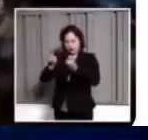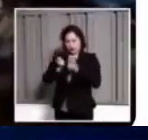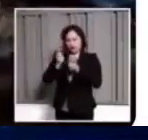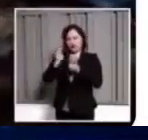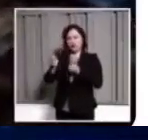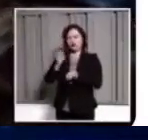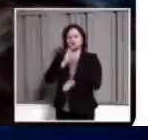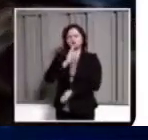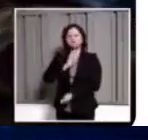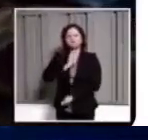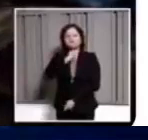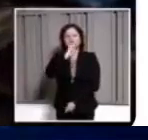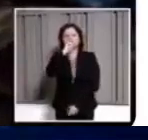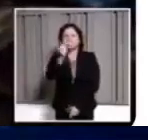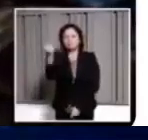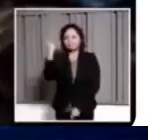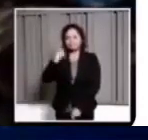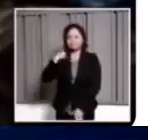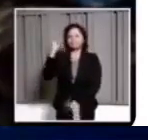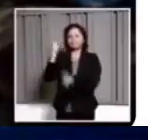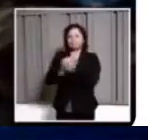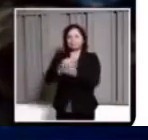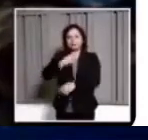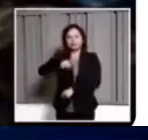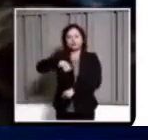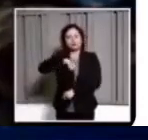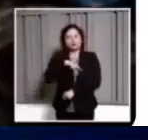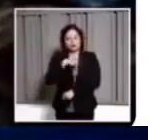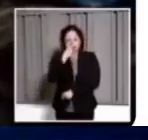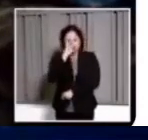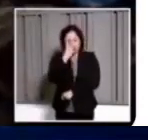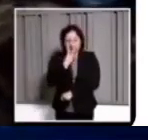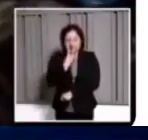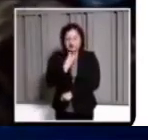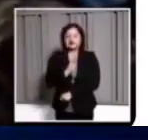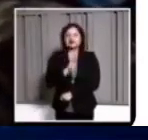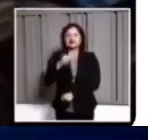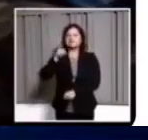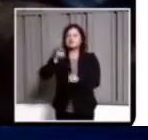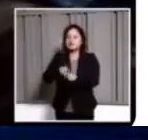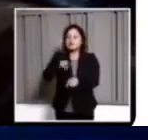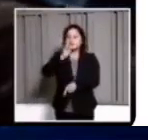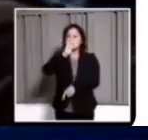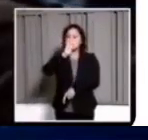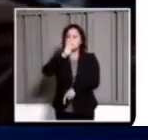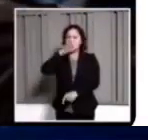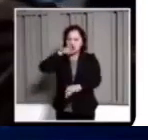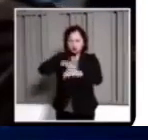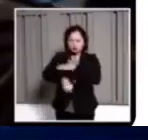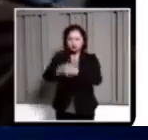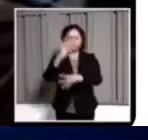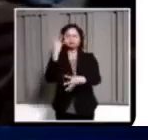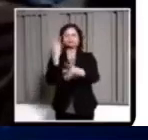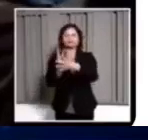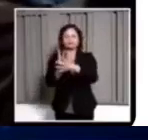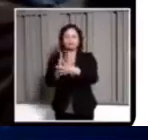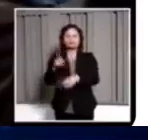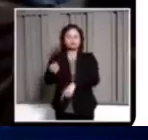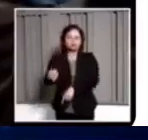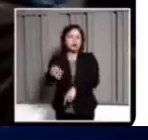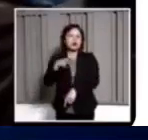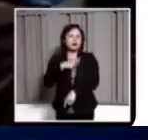por el homicidio de federico gertz quien fue su pareja durante 52 años murió a los